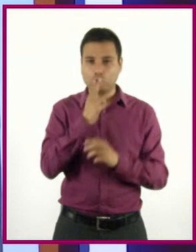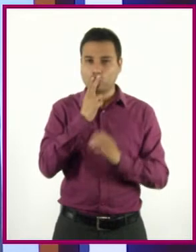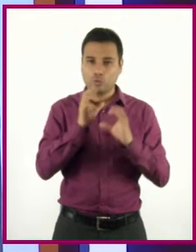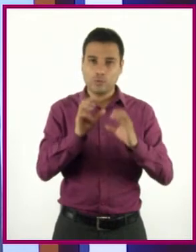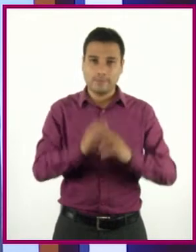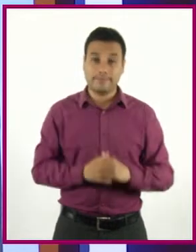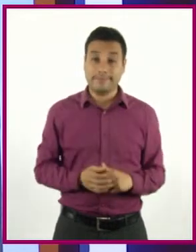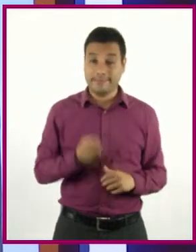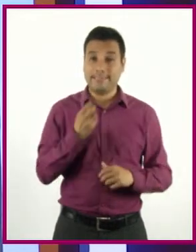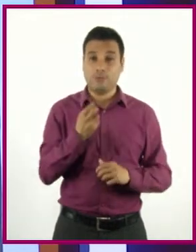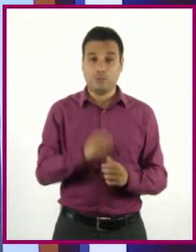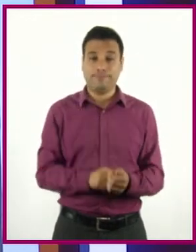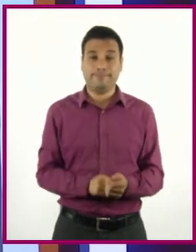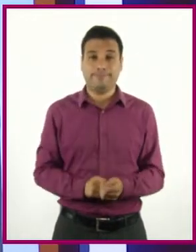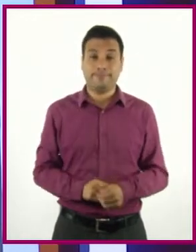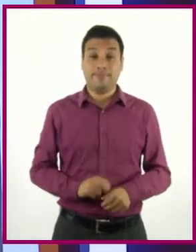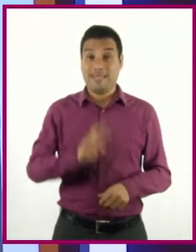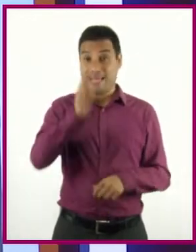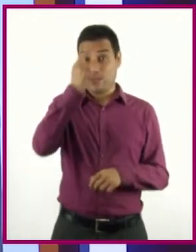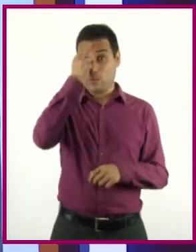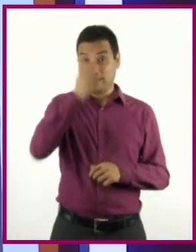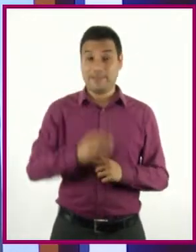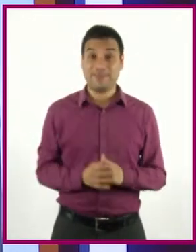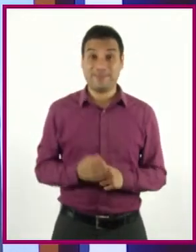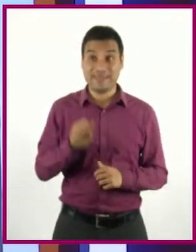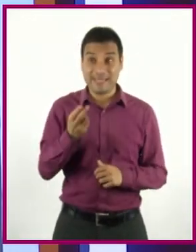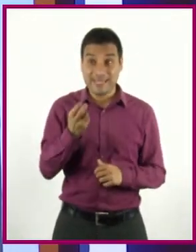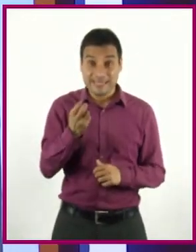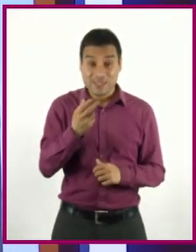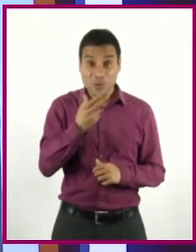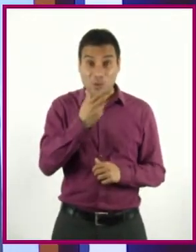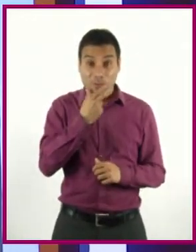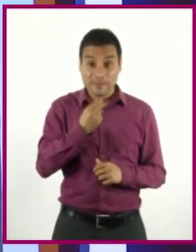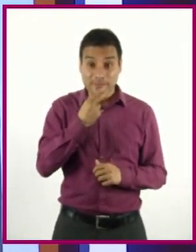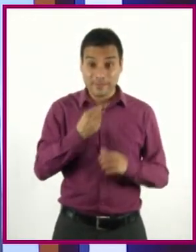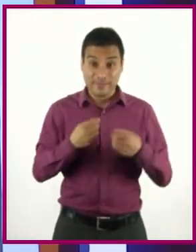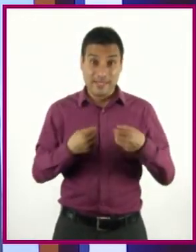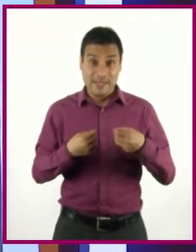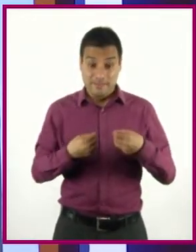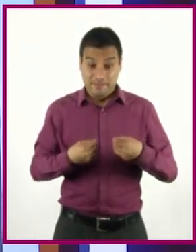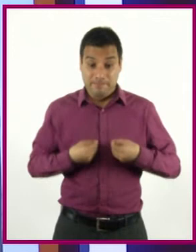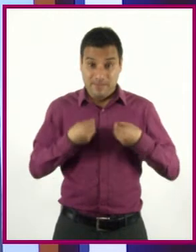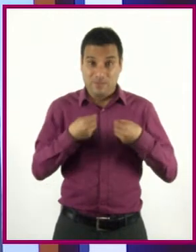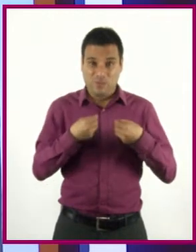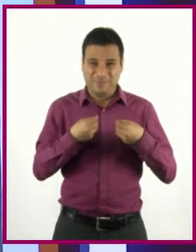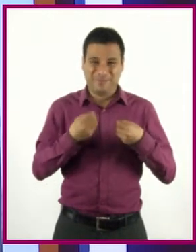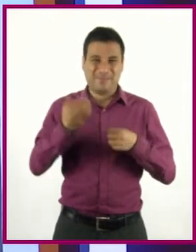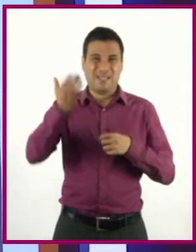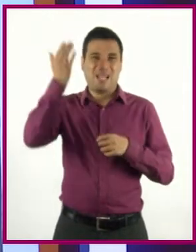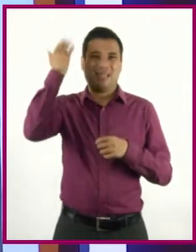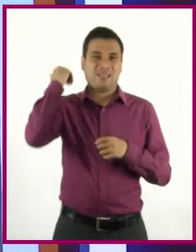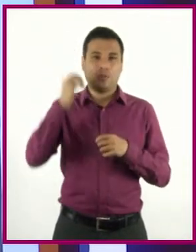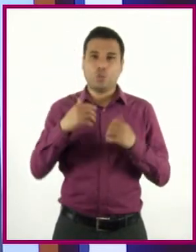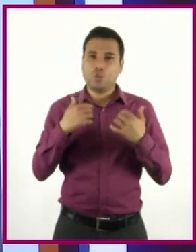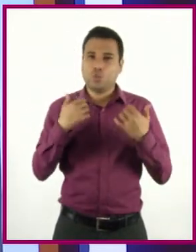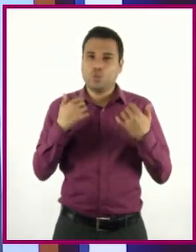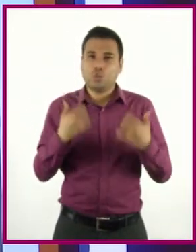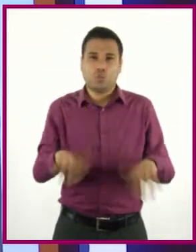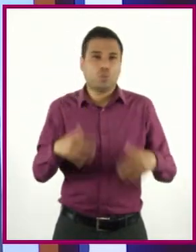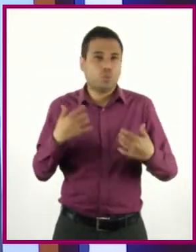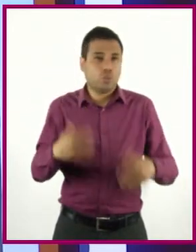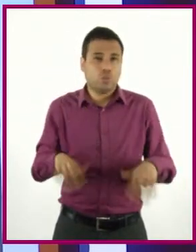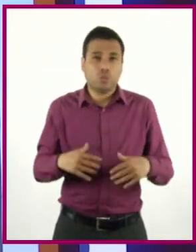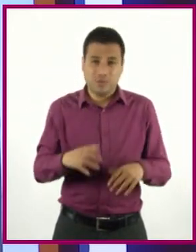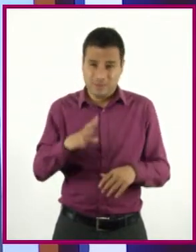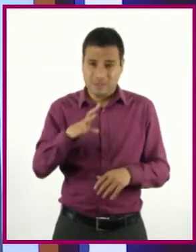es. Recordemos que él vivió en una época en la que la energía nuclear acababa de mostrar su cara más oscura, al